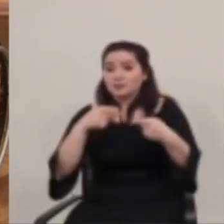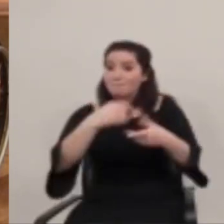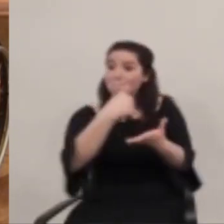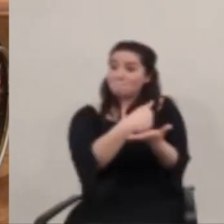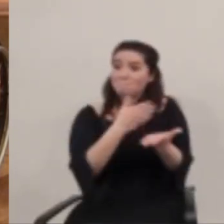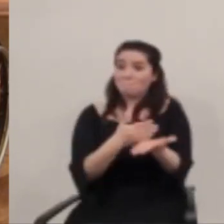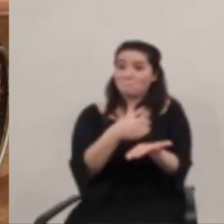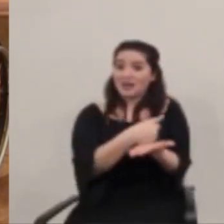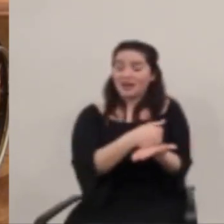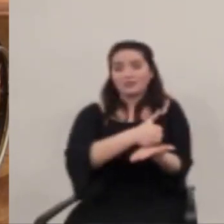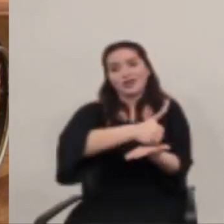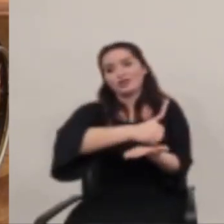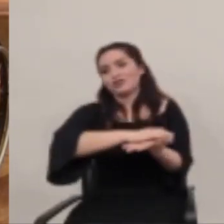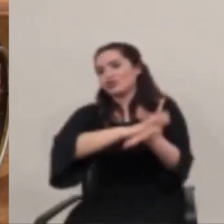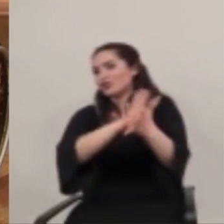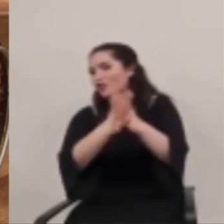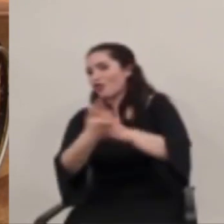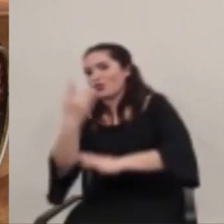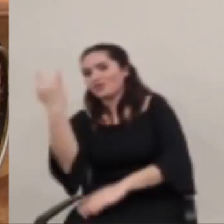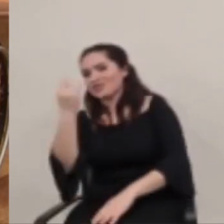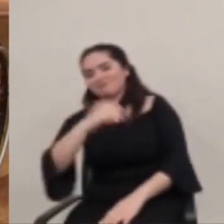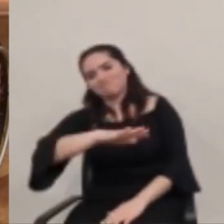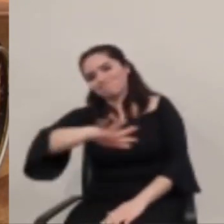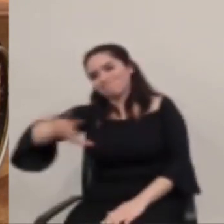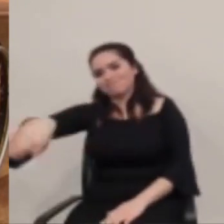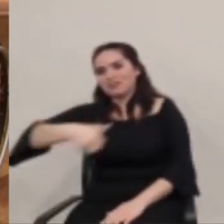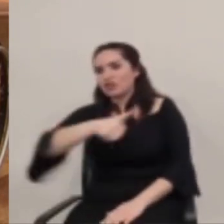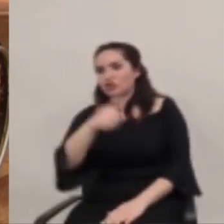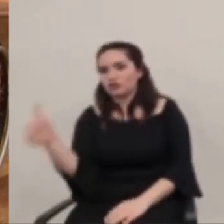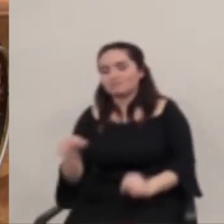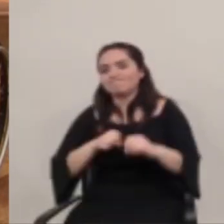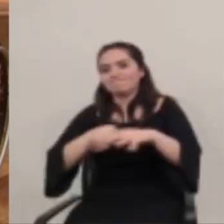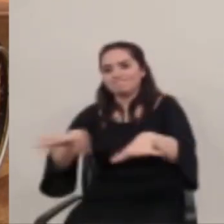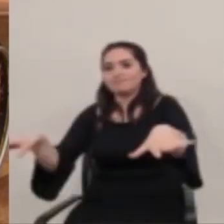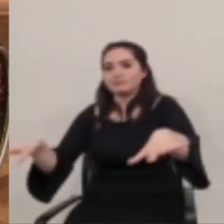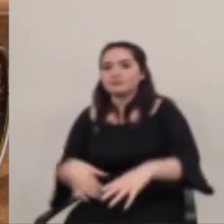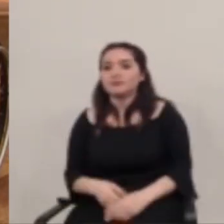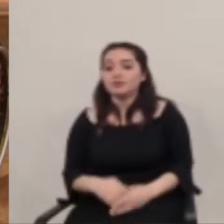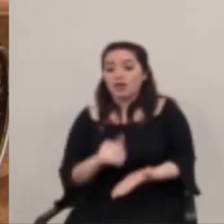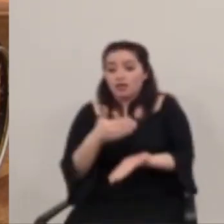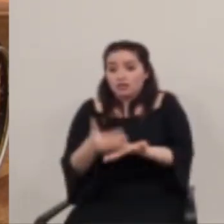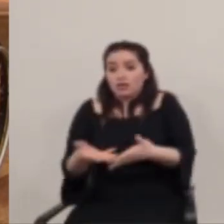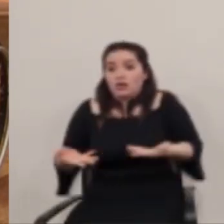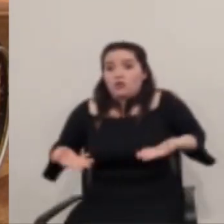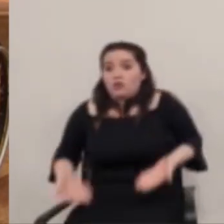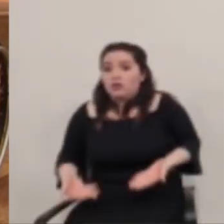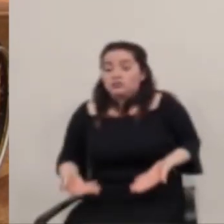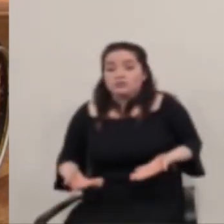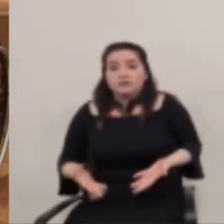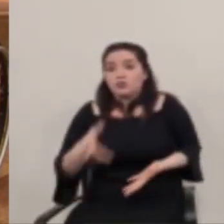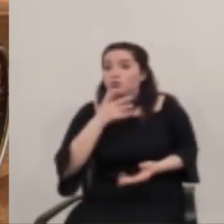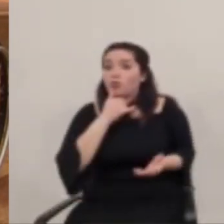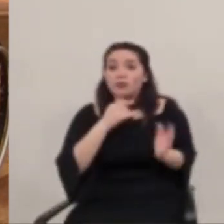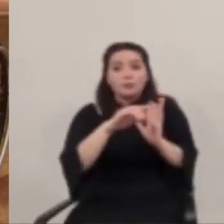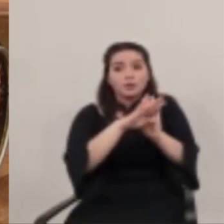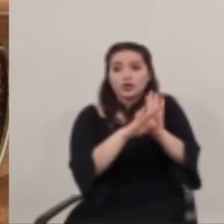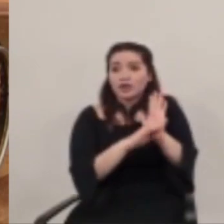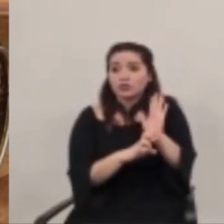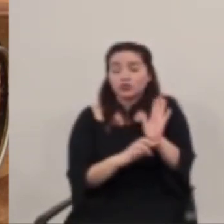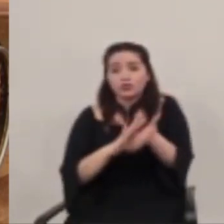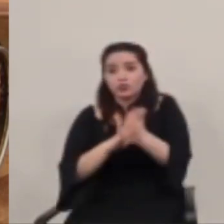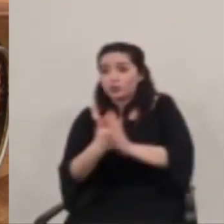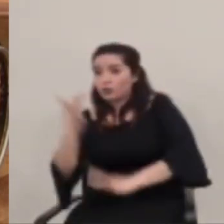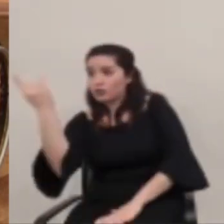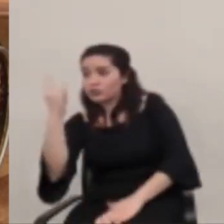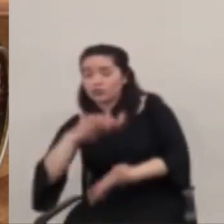plan a toda la universidad. O sea, si bien hasta el día de hoy no tenemos los proyectos de toda la universidad totalmente